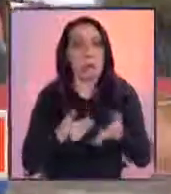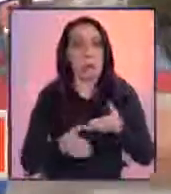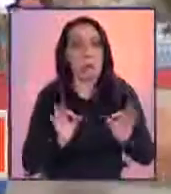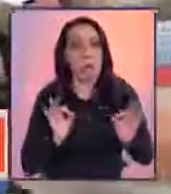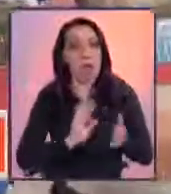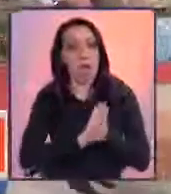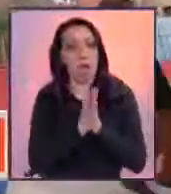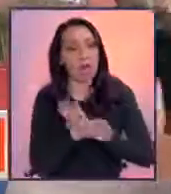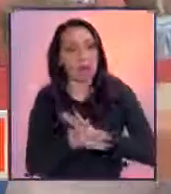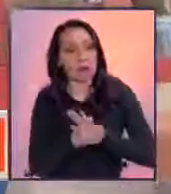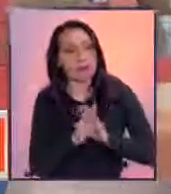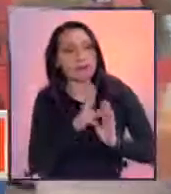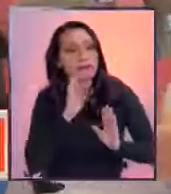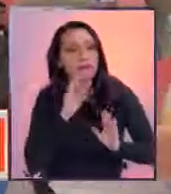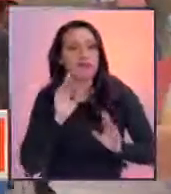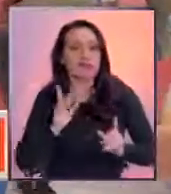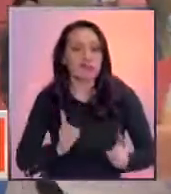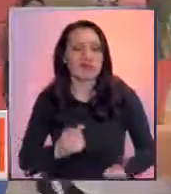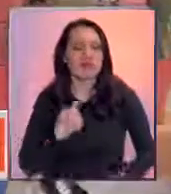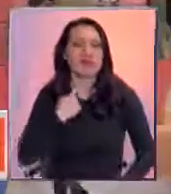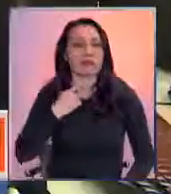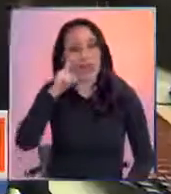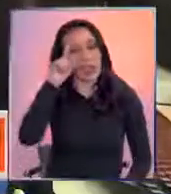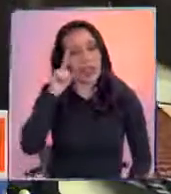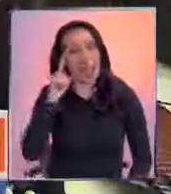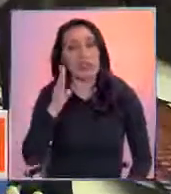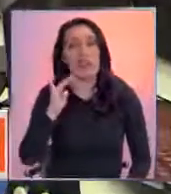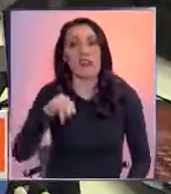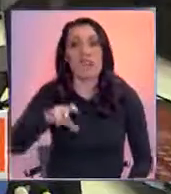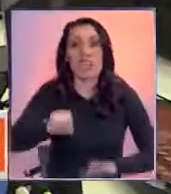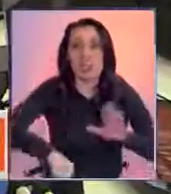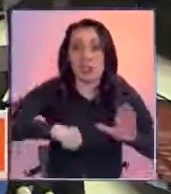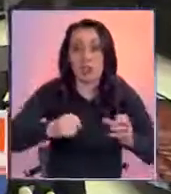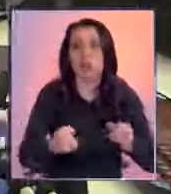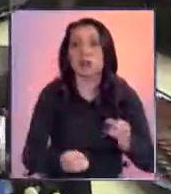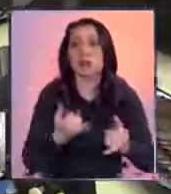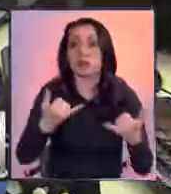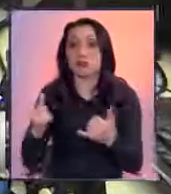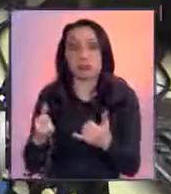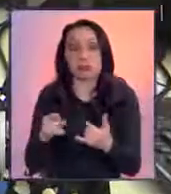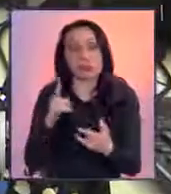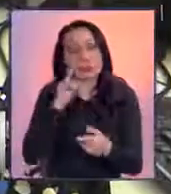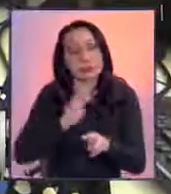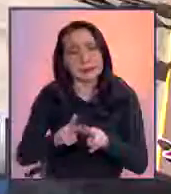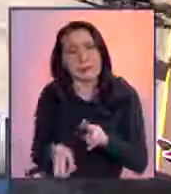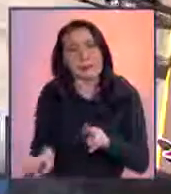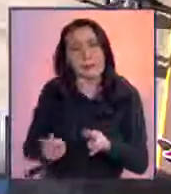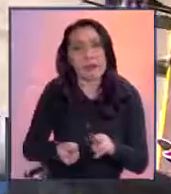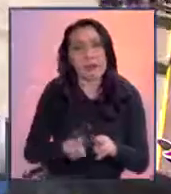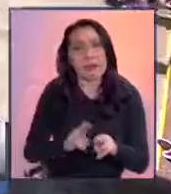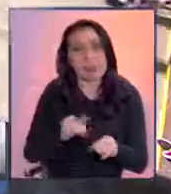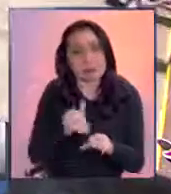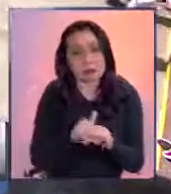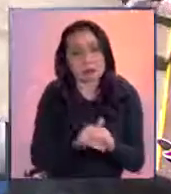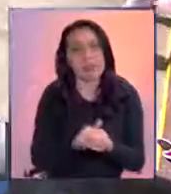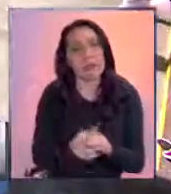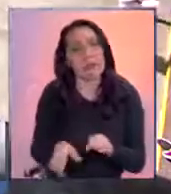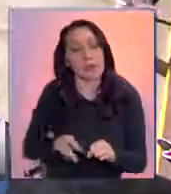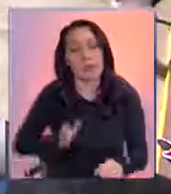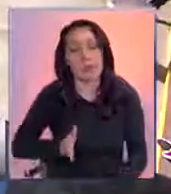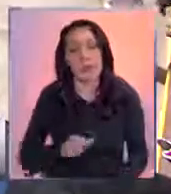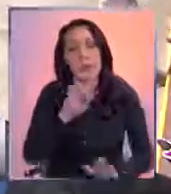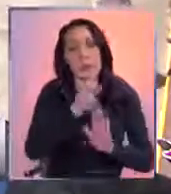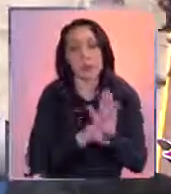pasado, pero el daño está. Y con bingos y eventos piensan recuperar el dinero que les permita armarse de nuevo y continuar el